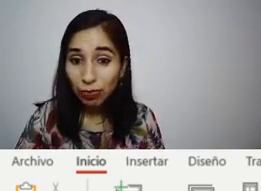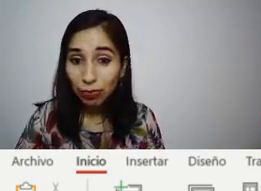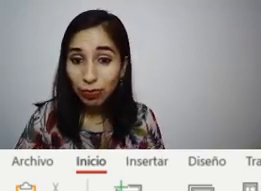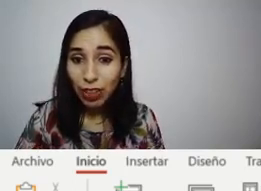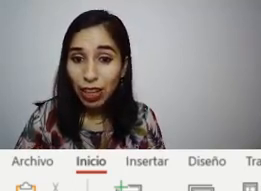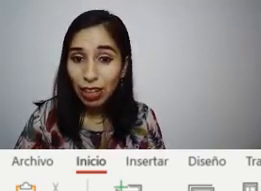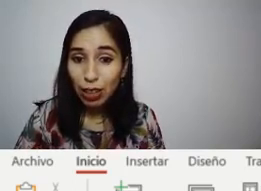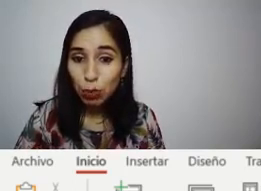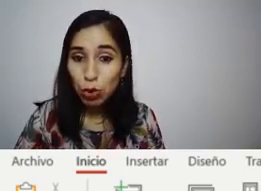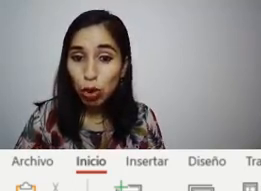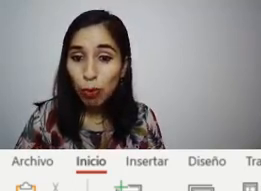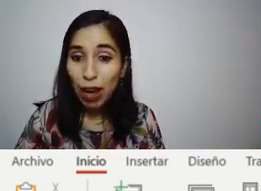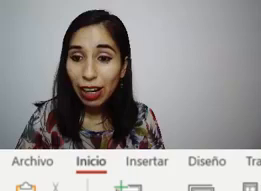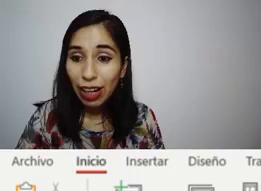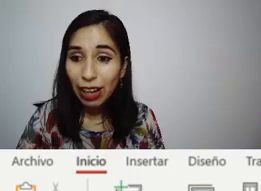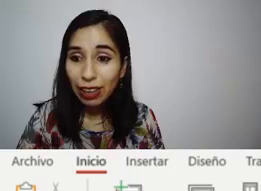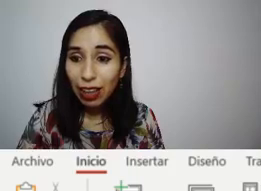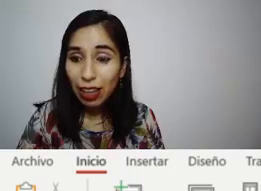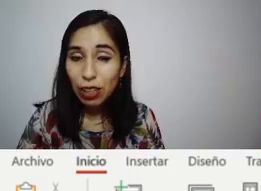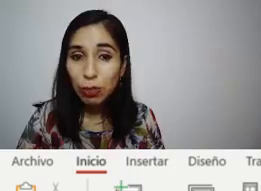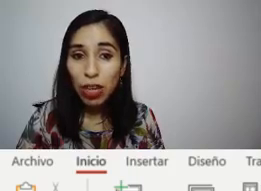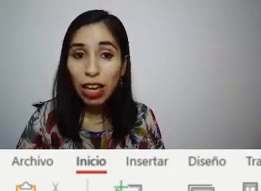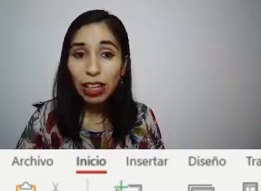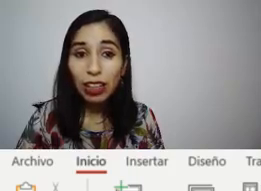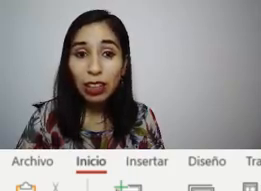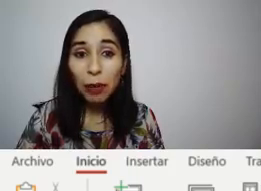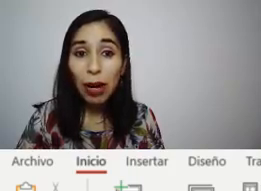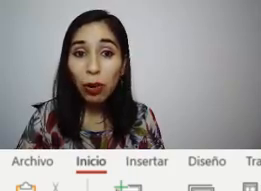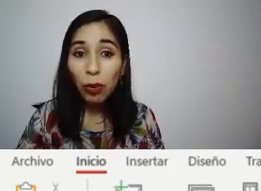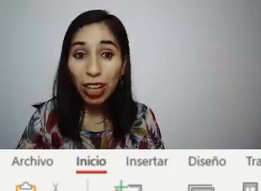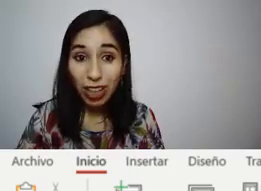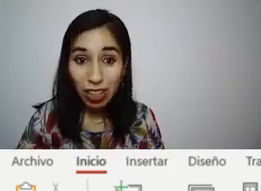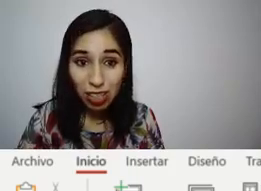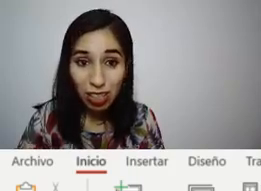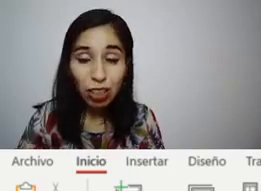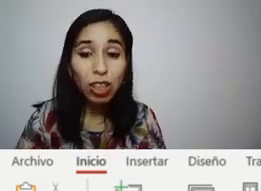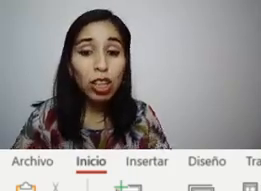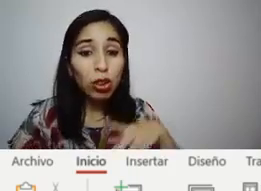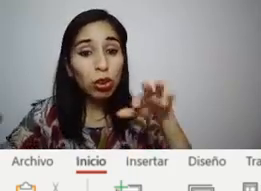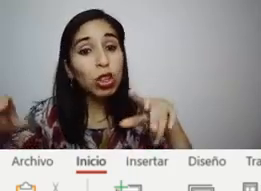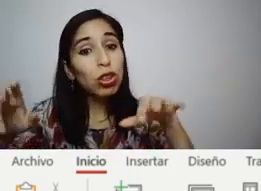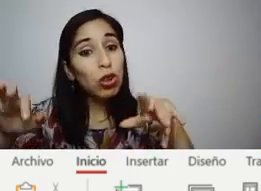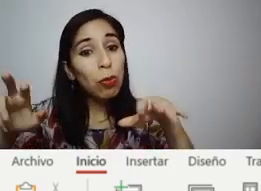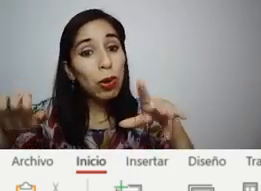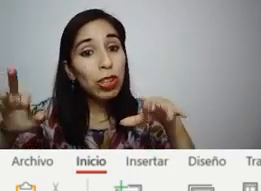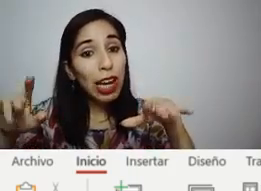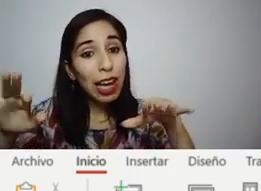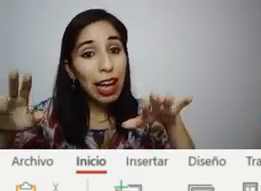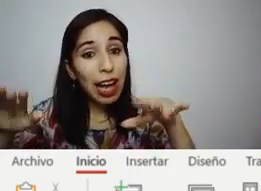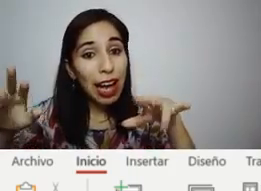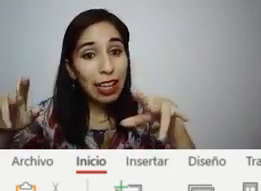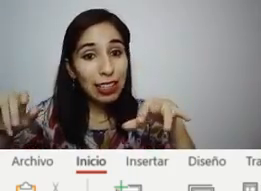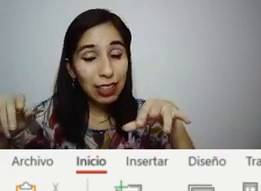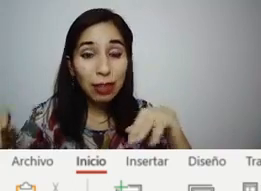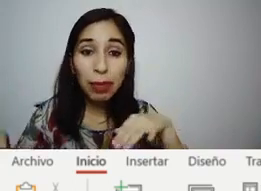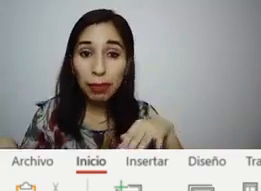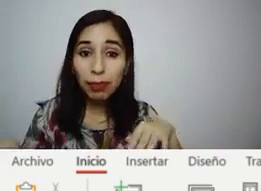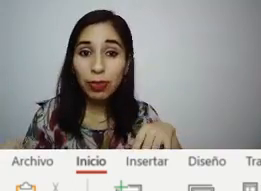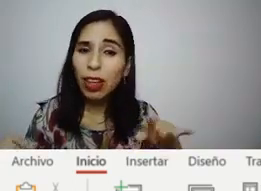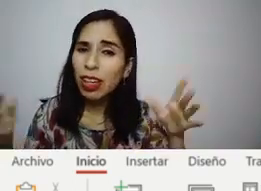lado que es mucho más grande es mi área de trabajo es decir donde yo voy a